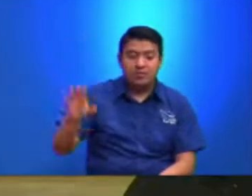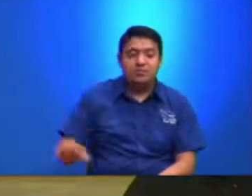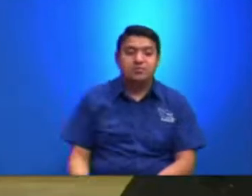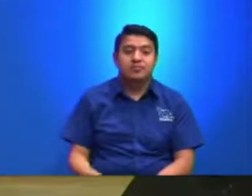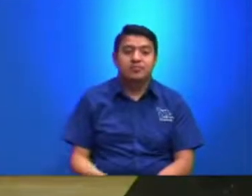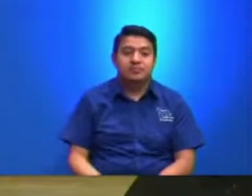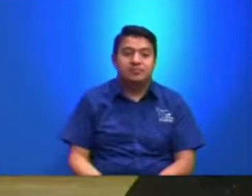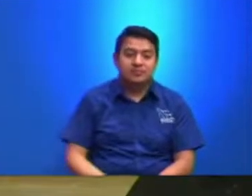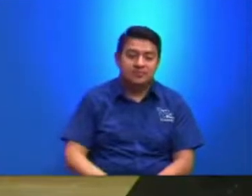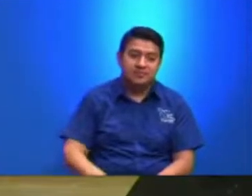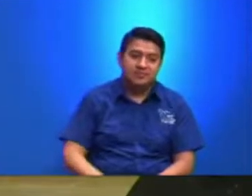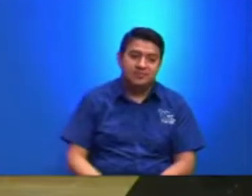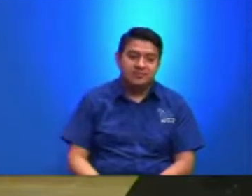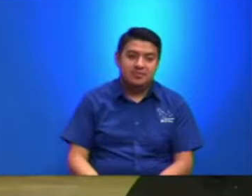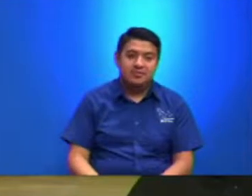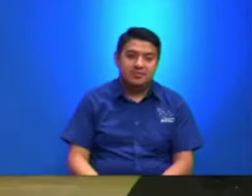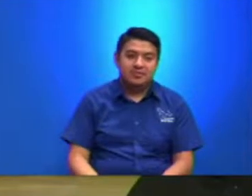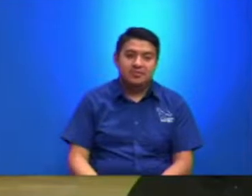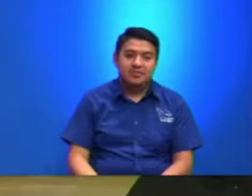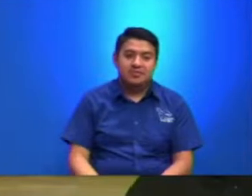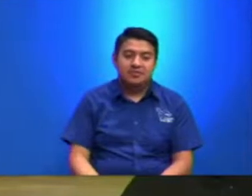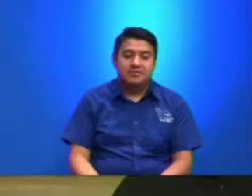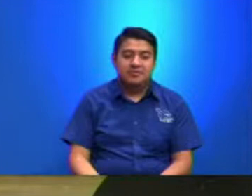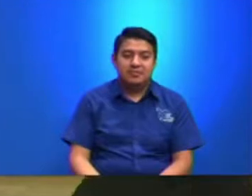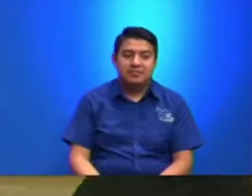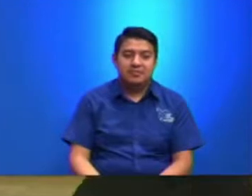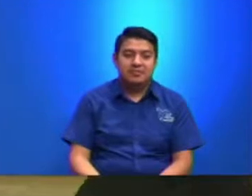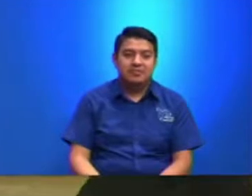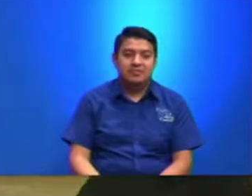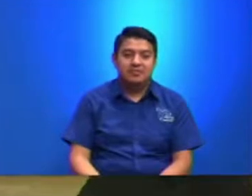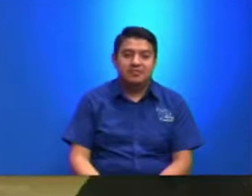Dicen que ya se nos terminó el tiempo, pero ¿qué importa, ah?